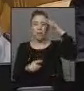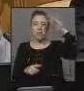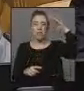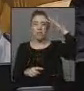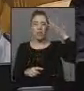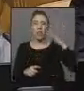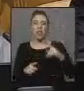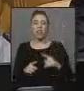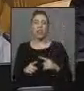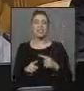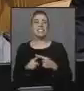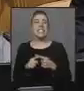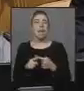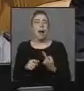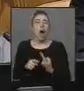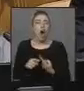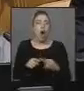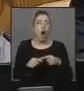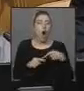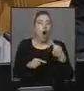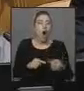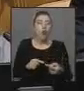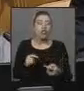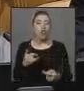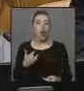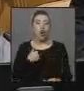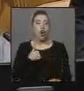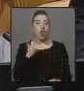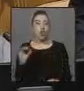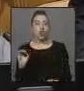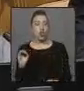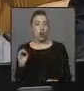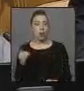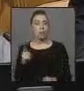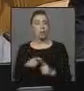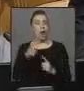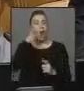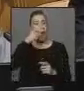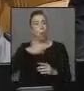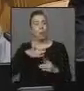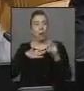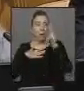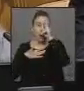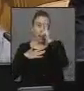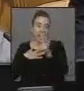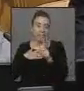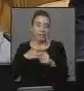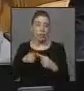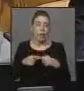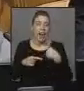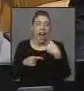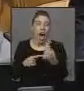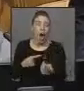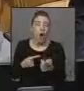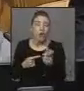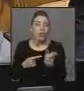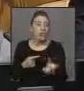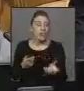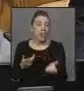del otro yo, de que con esa actitud humanitaria de respeto por el otro,